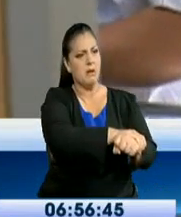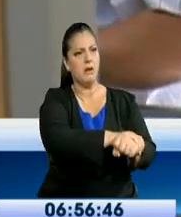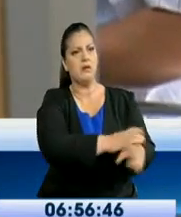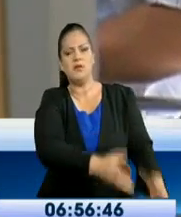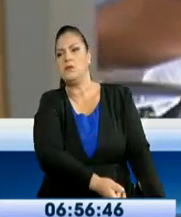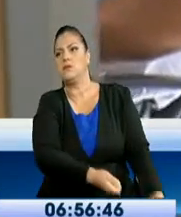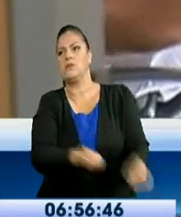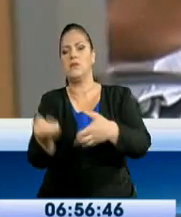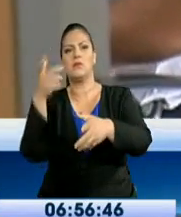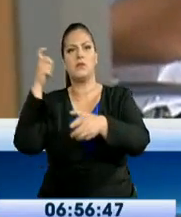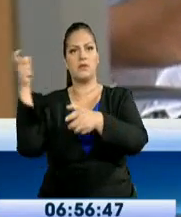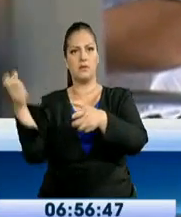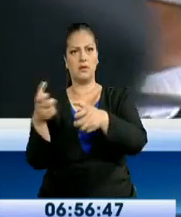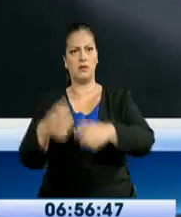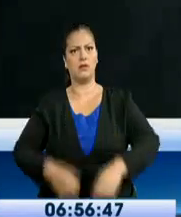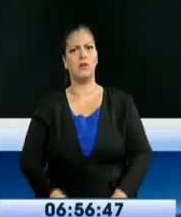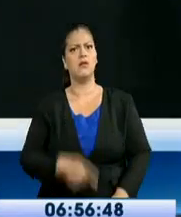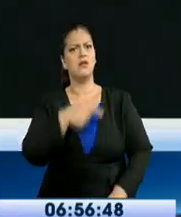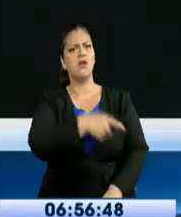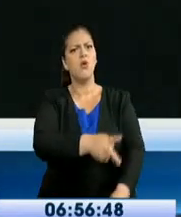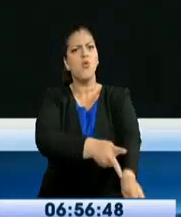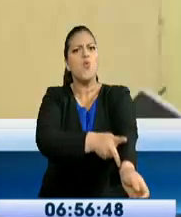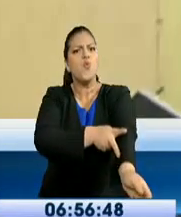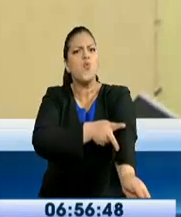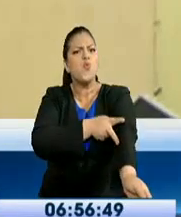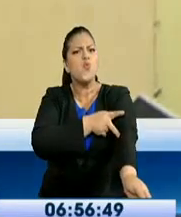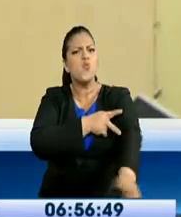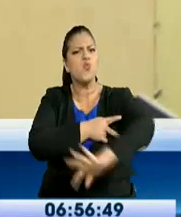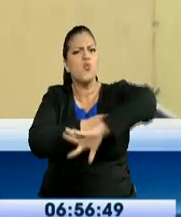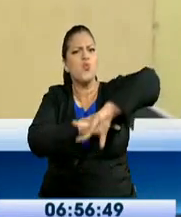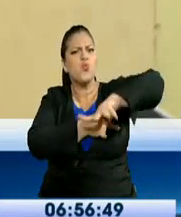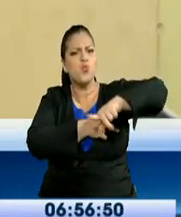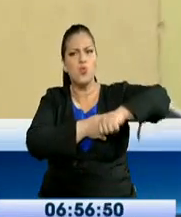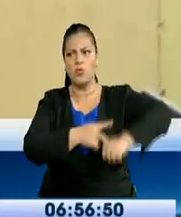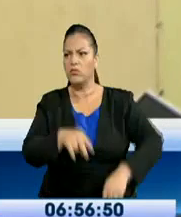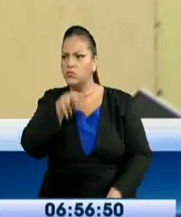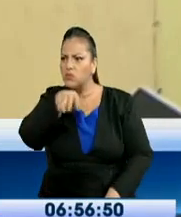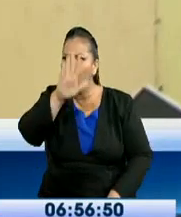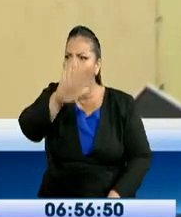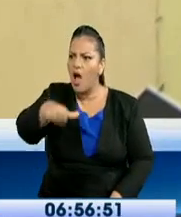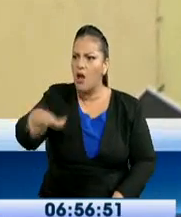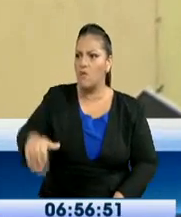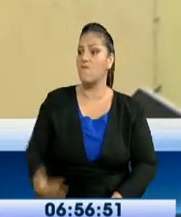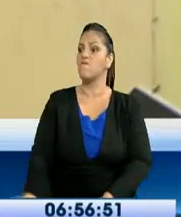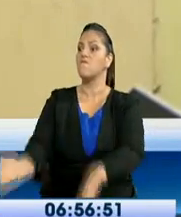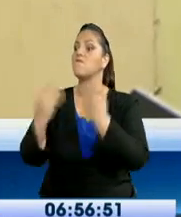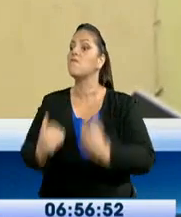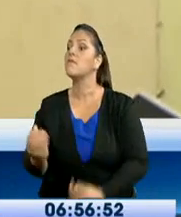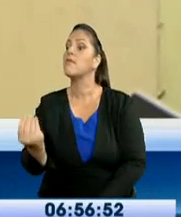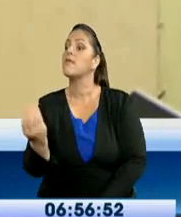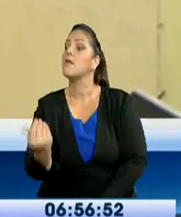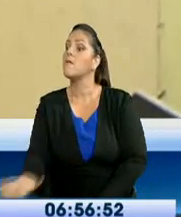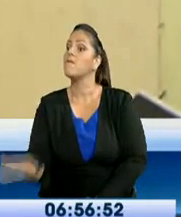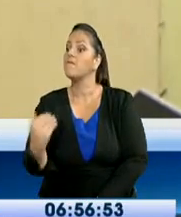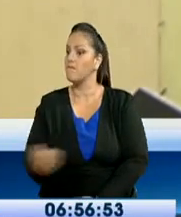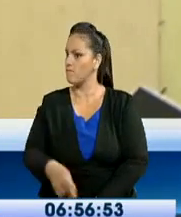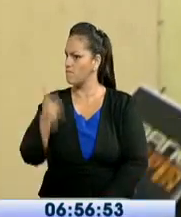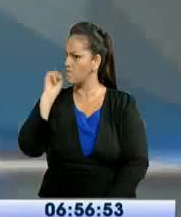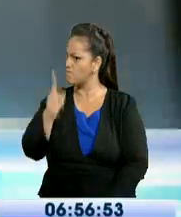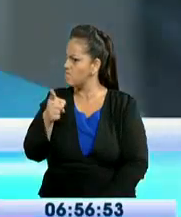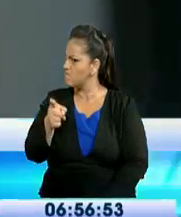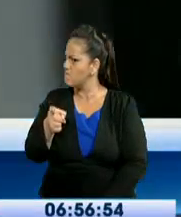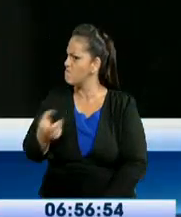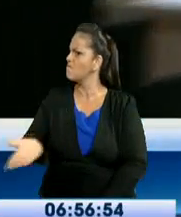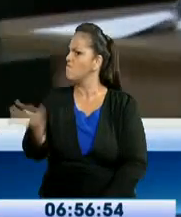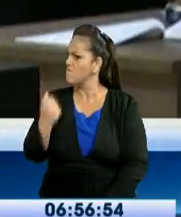por costumbre extorsionar a los alumnos. Ha sido capturado en delito flagrante el sospechoso, el hechor